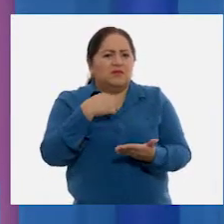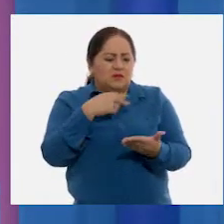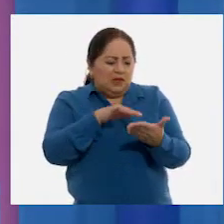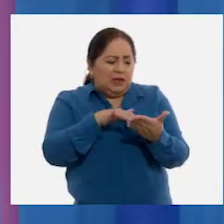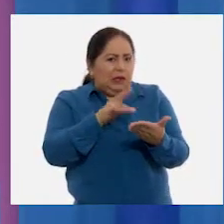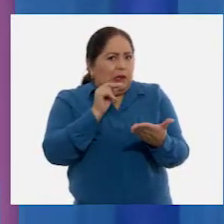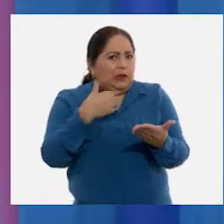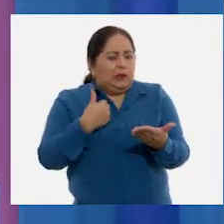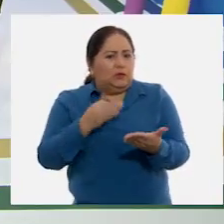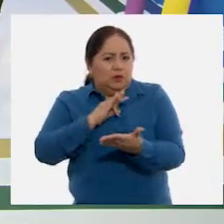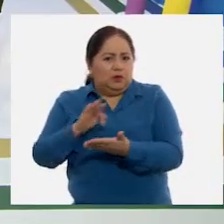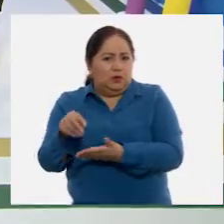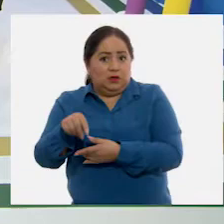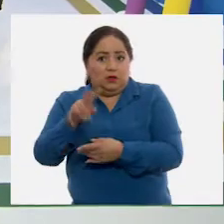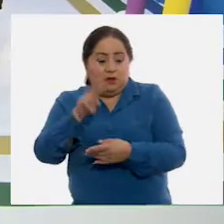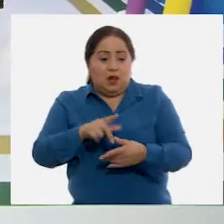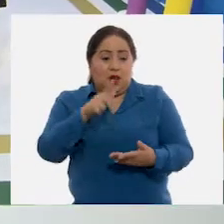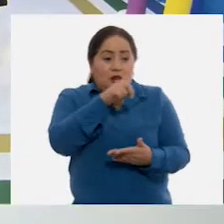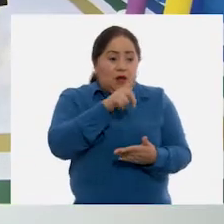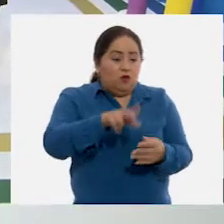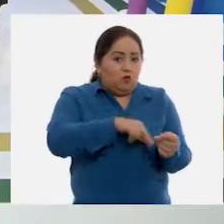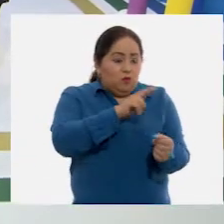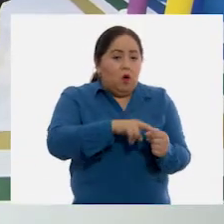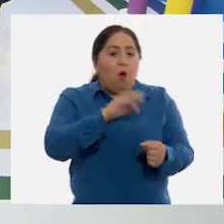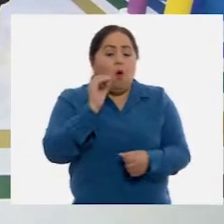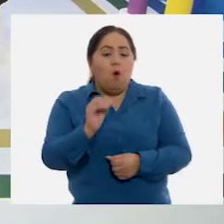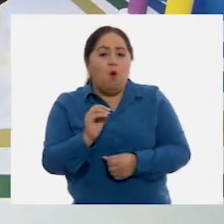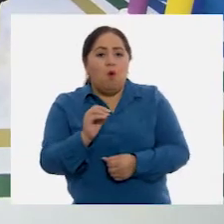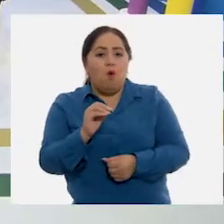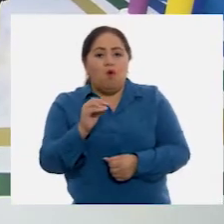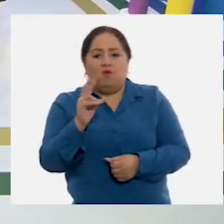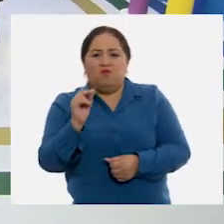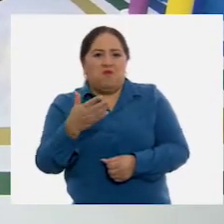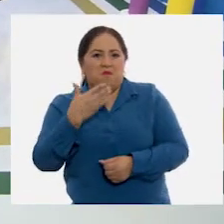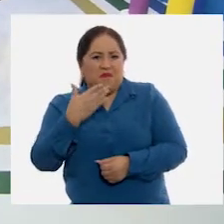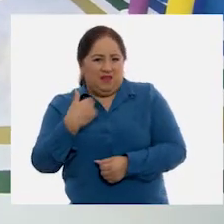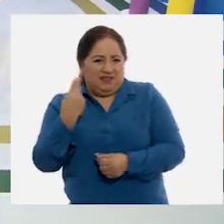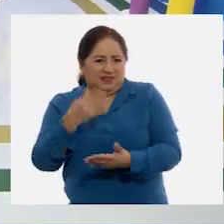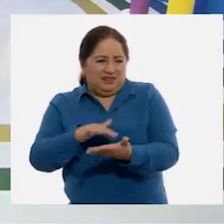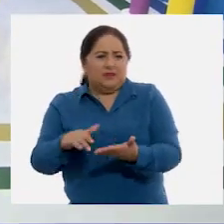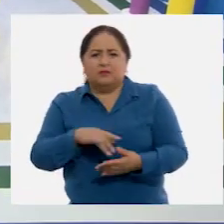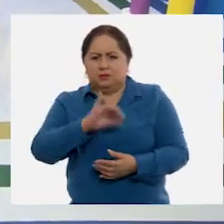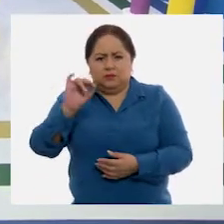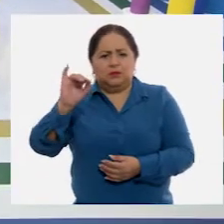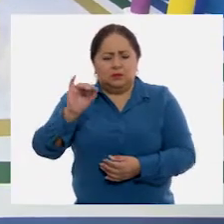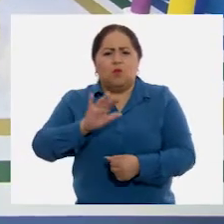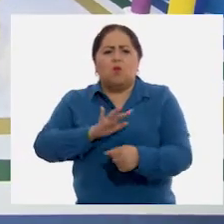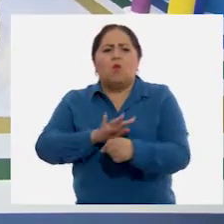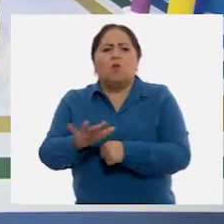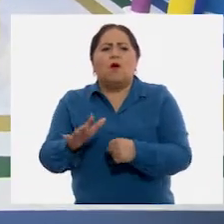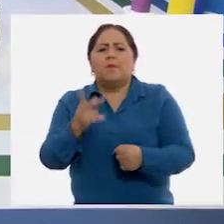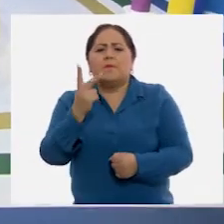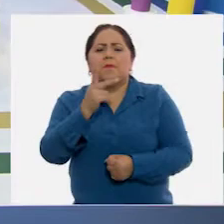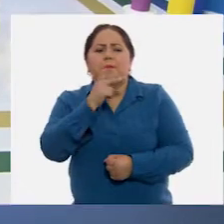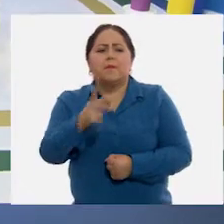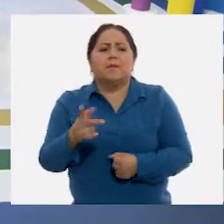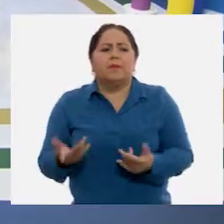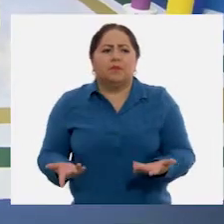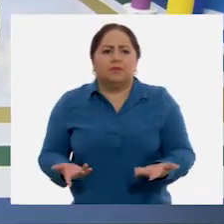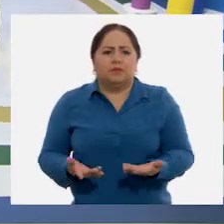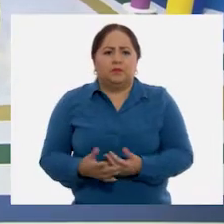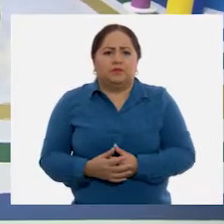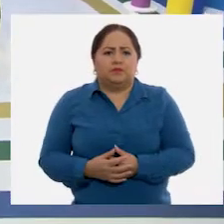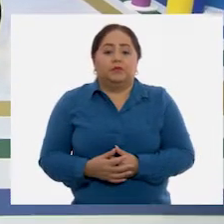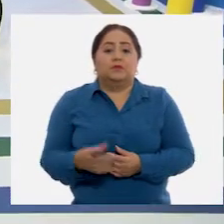en que están si pertenecen al lenguaje formal o al informal. Claro que sí, María. ¿Cuáles son esas 2 palabras?